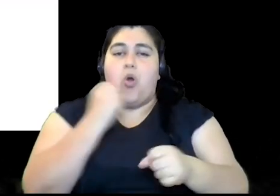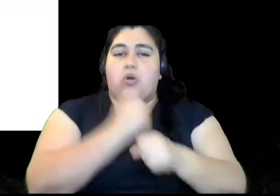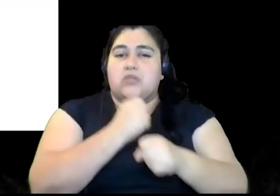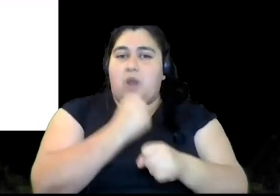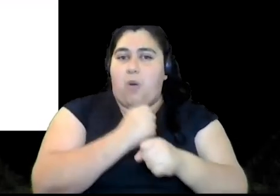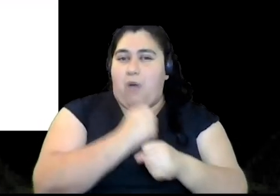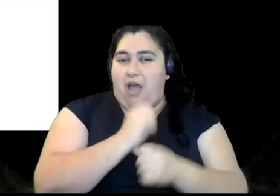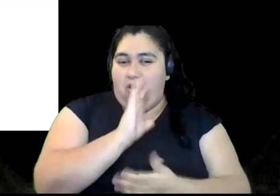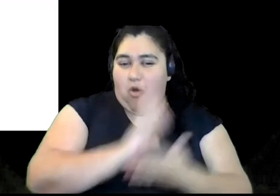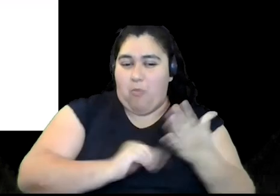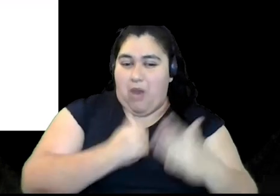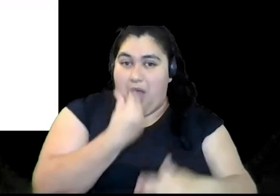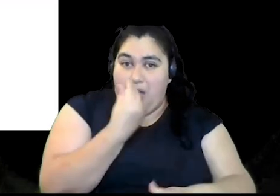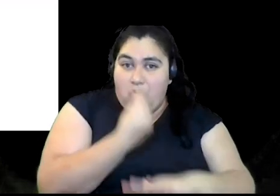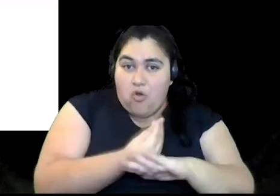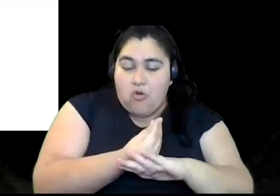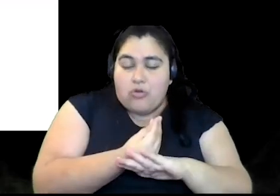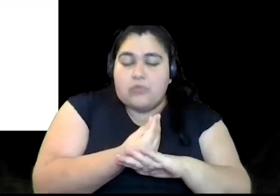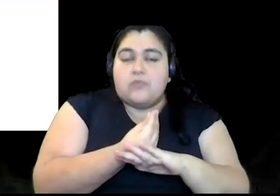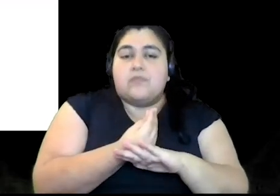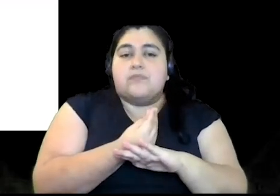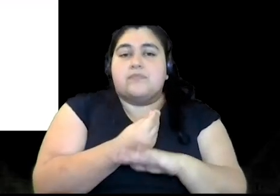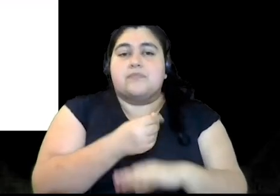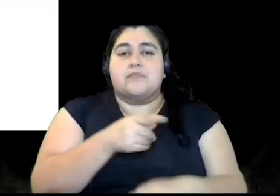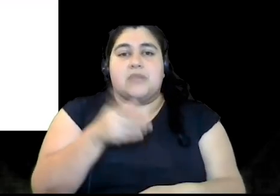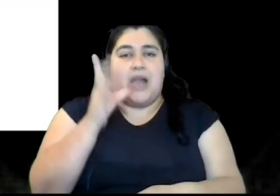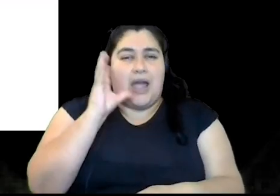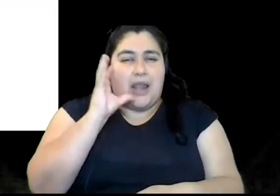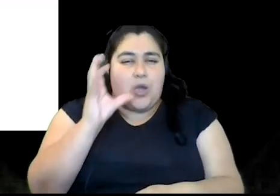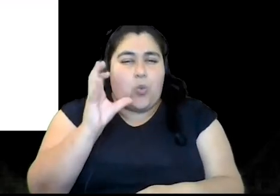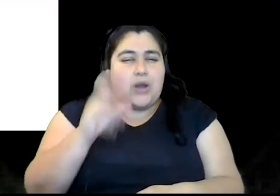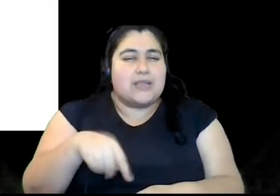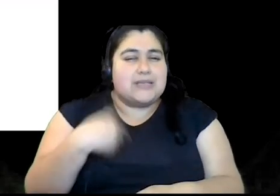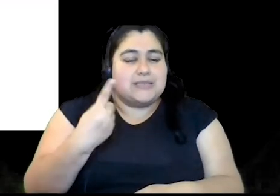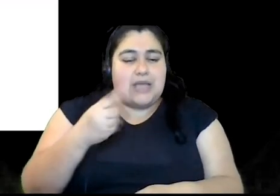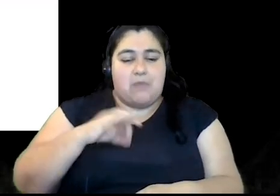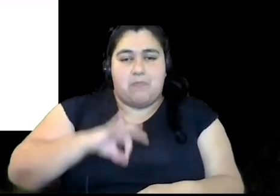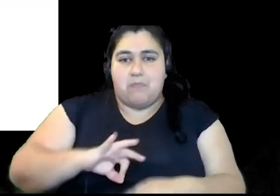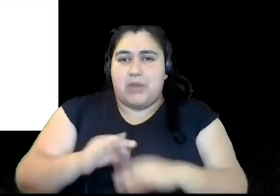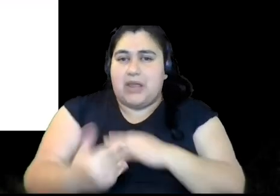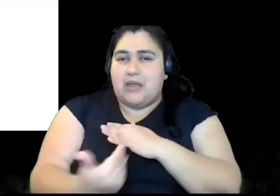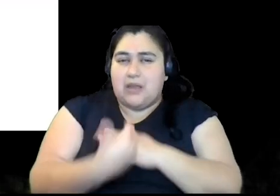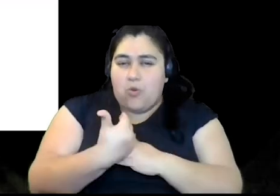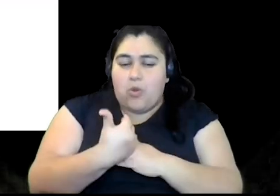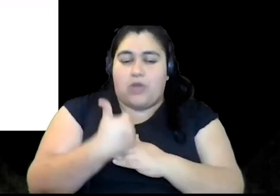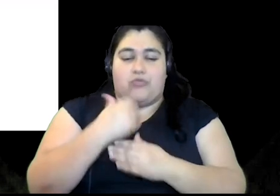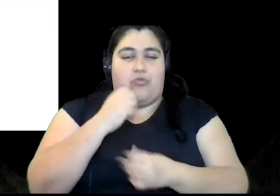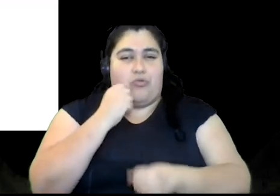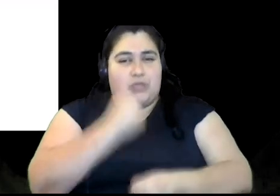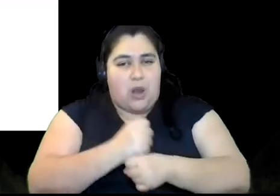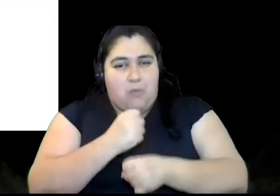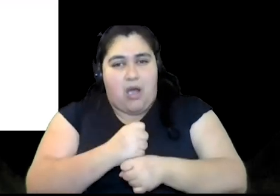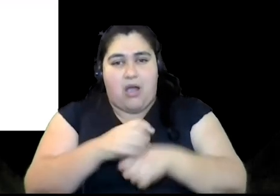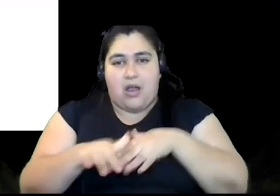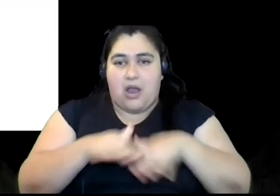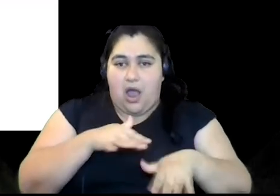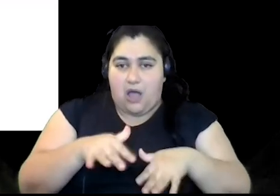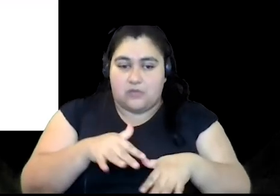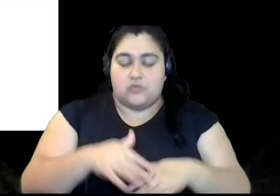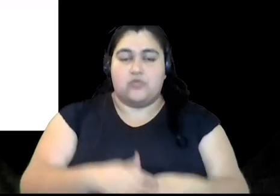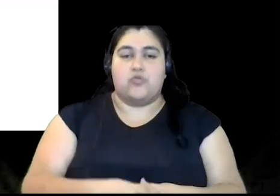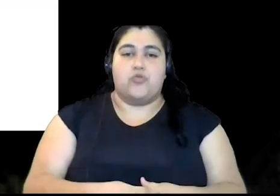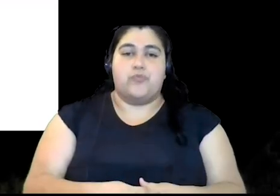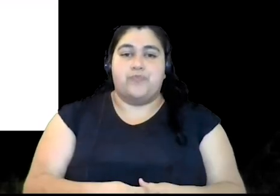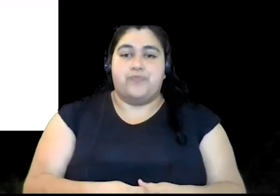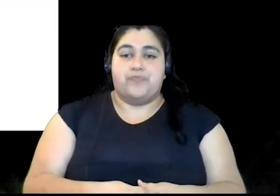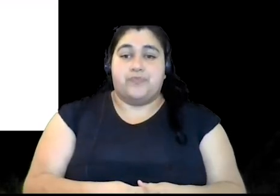en relación de dependencia, recuerden que todo ingreso relacionado con su trabajo que no esté expresamente